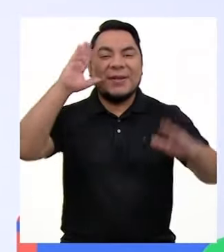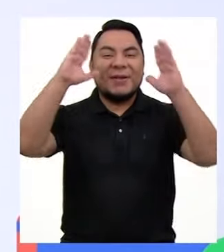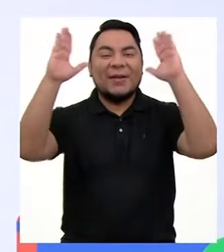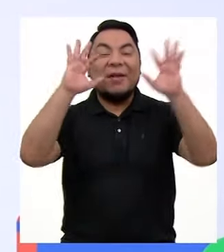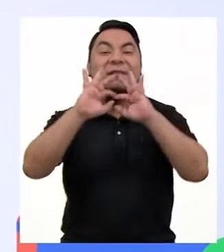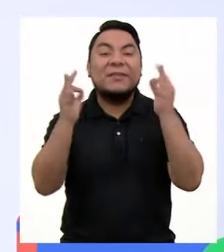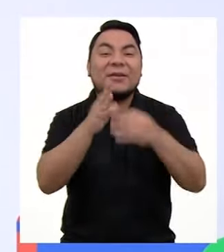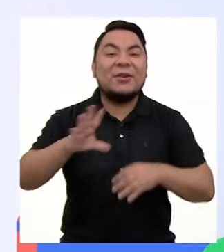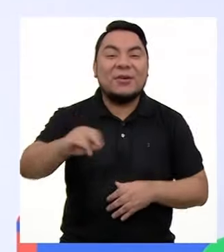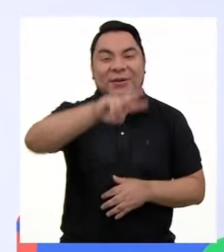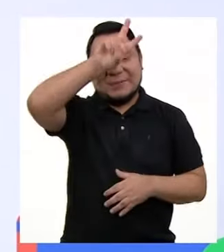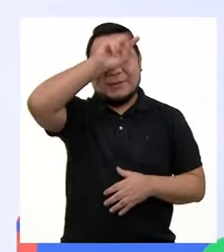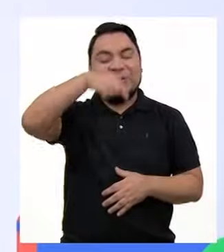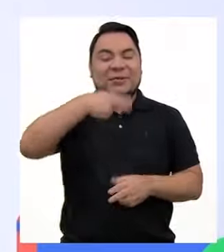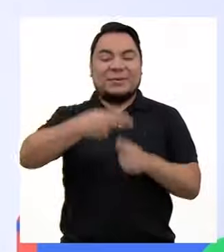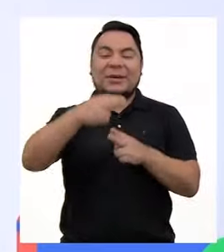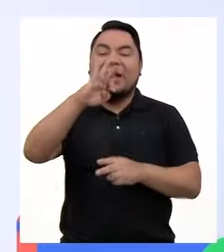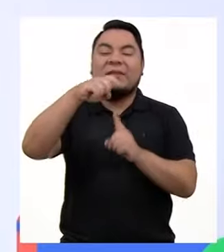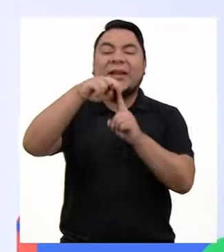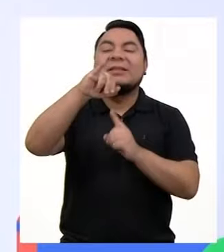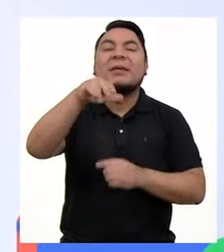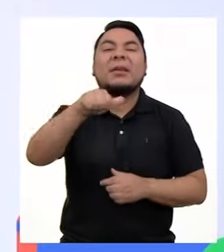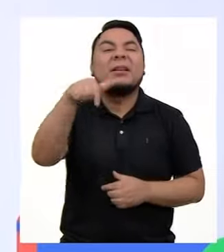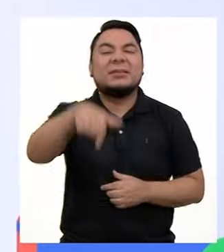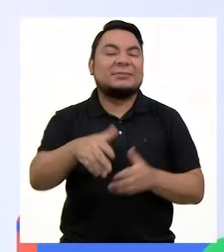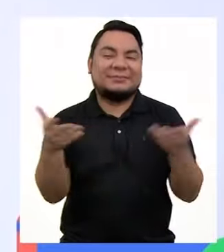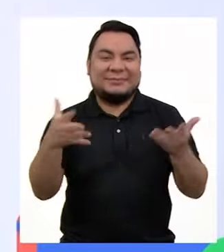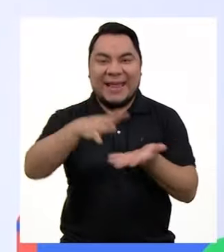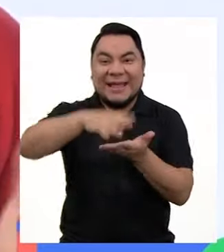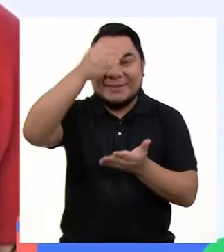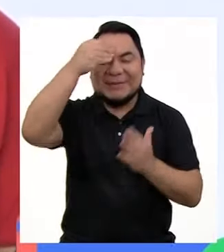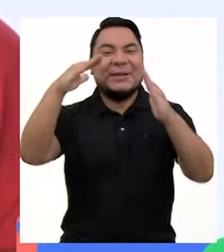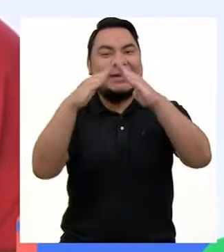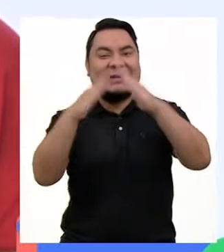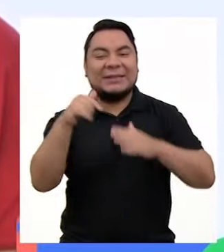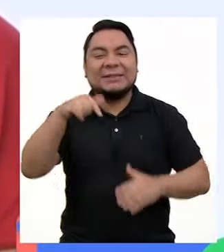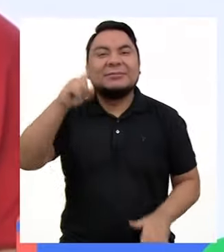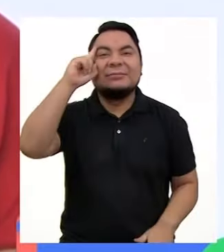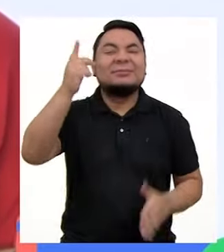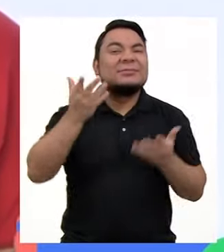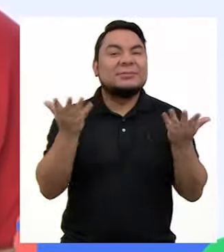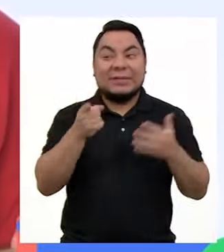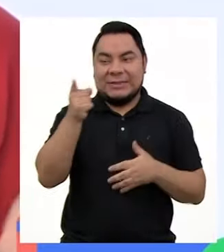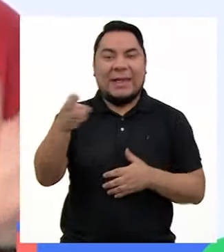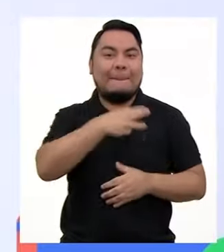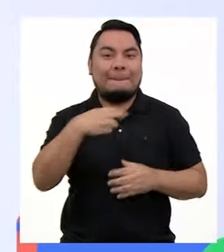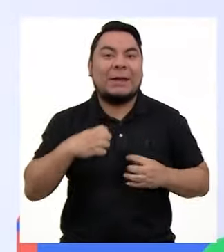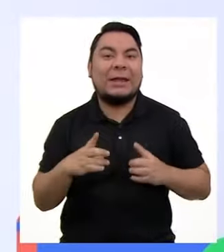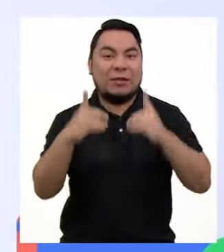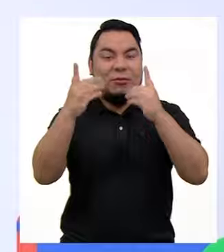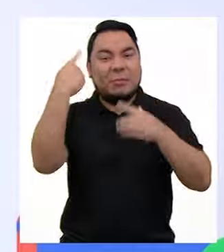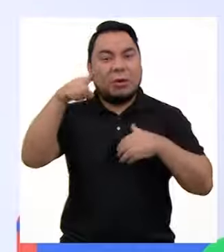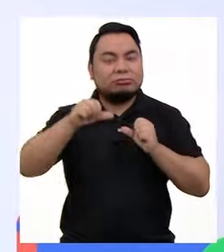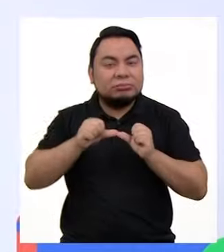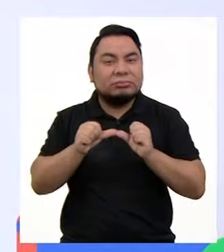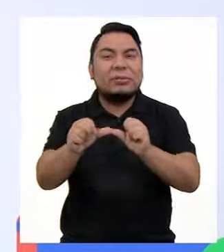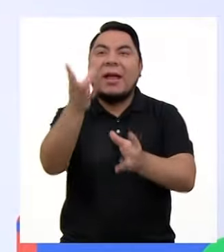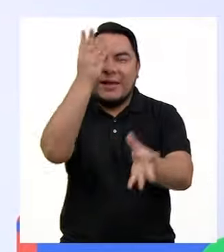Familias de todo el Perú. Yo soy Fátima Saldoní y esto es Aprendo en Casa, una iniciativa del Ministerio de Educación para